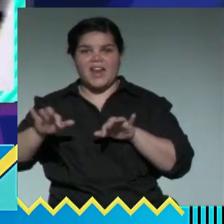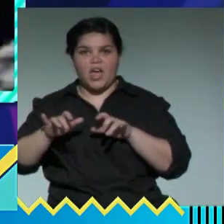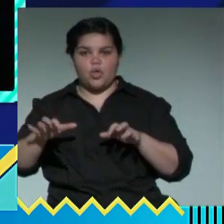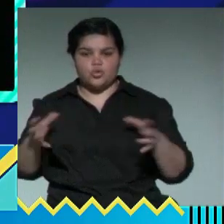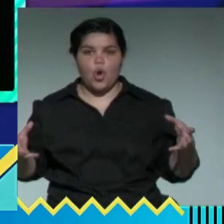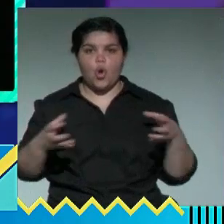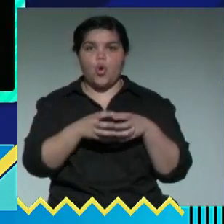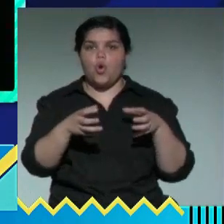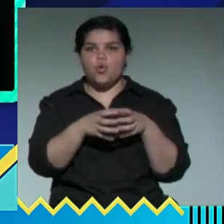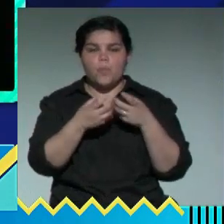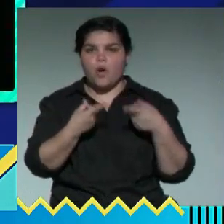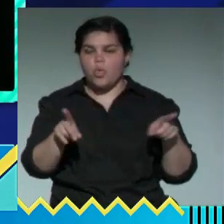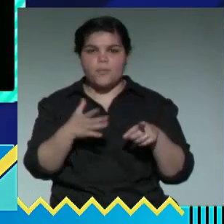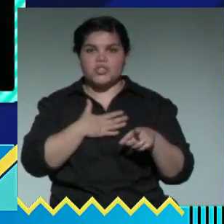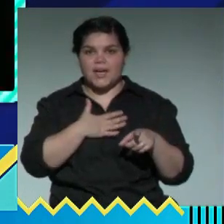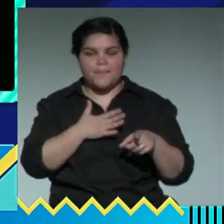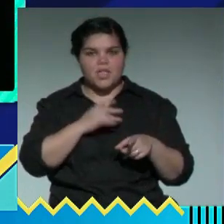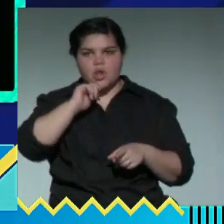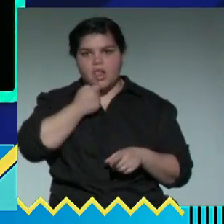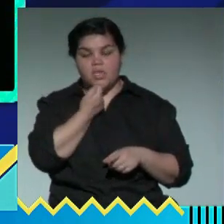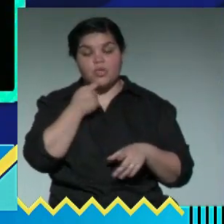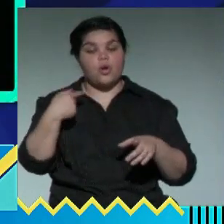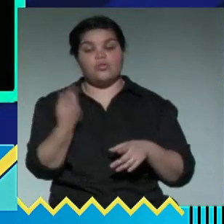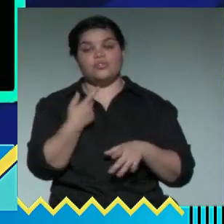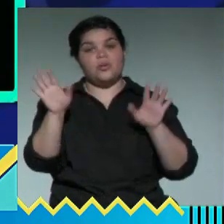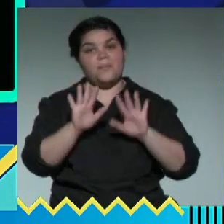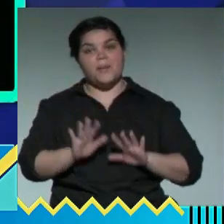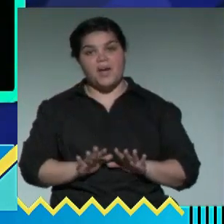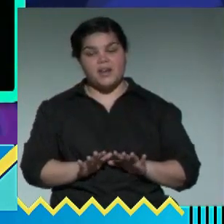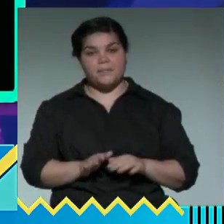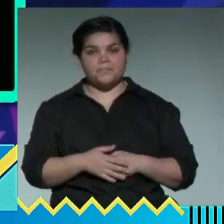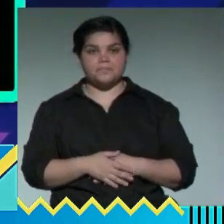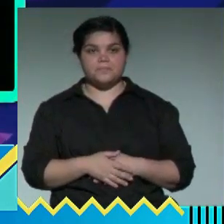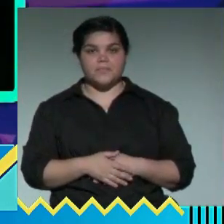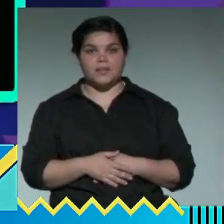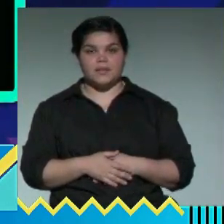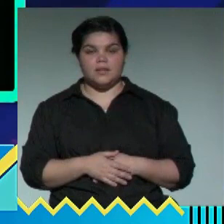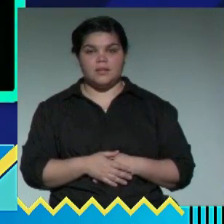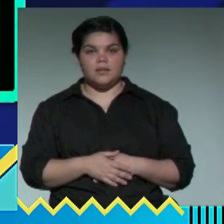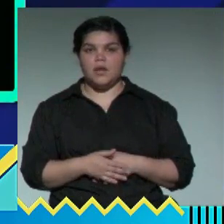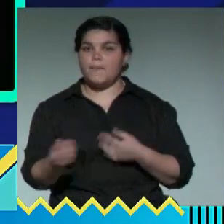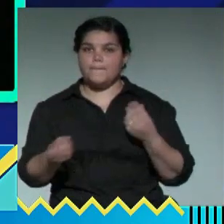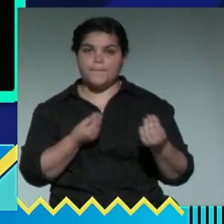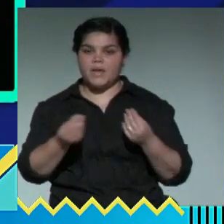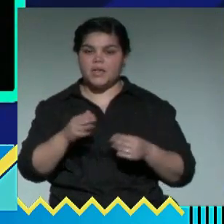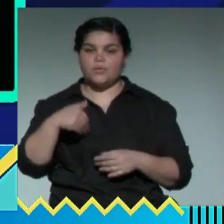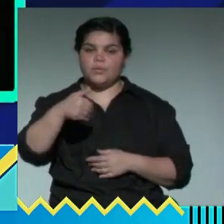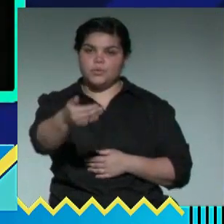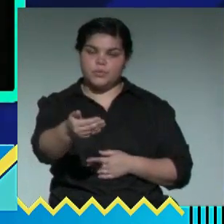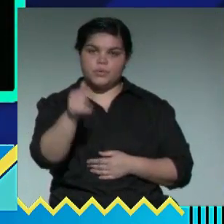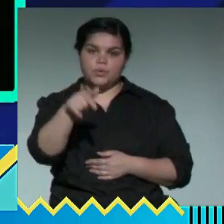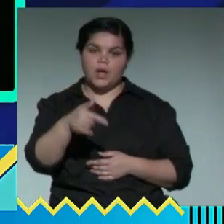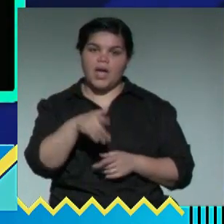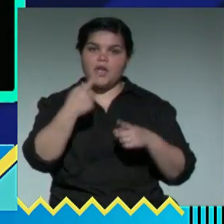banda impresionante y estamos ahí preparándonos para estrenar ese sonido en el Personal Fest. Y bueno,